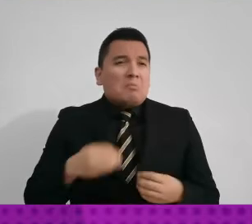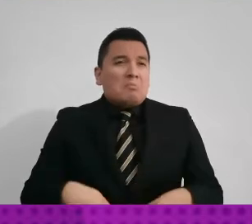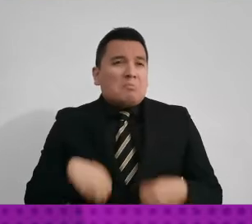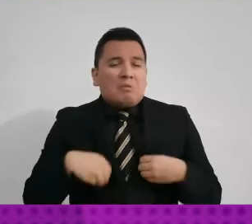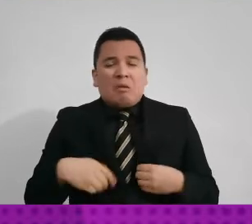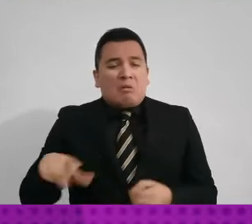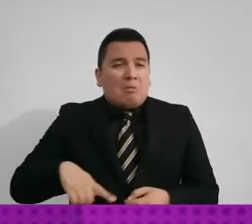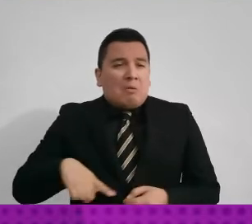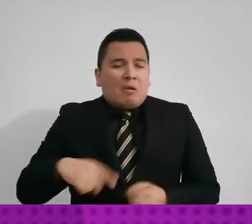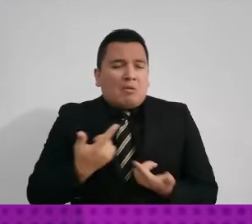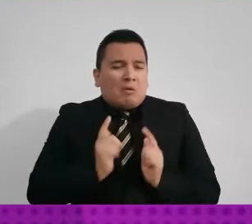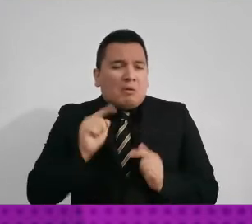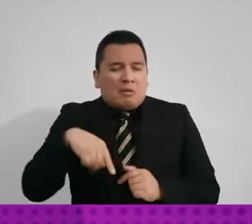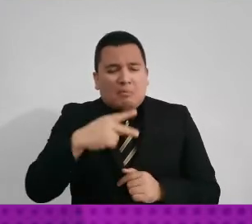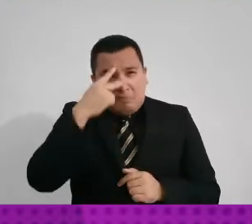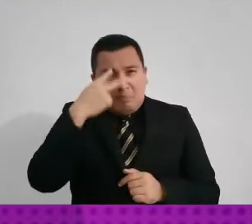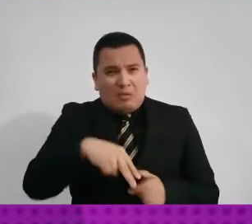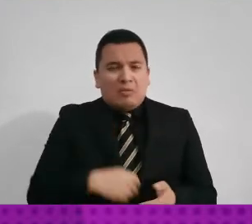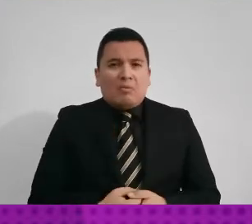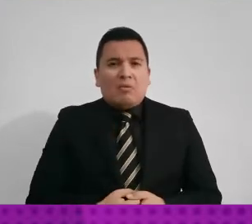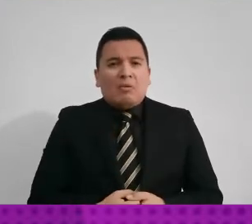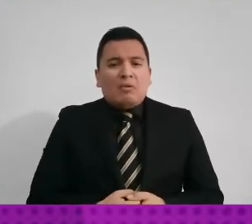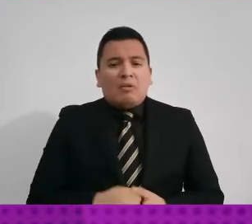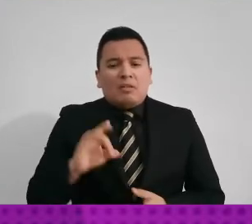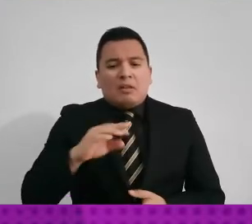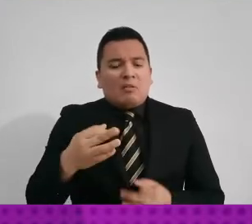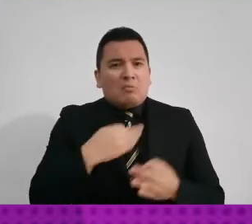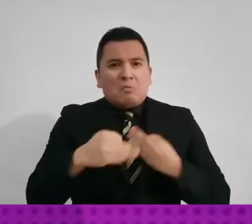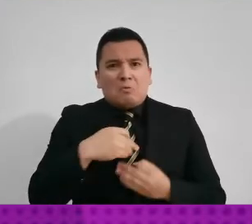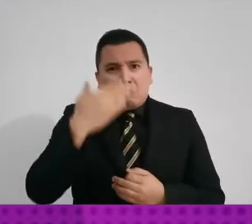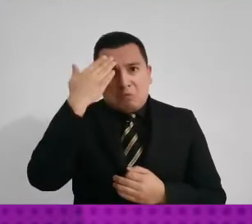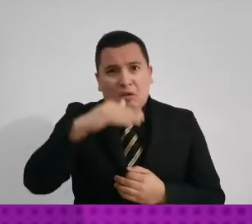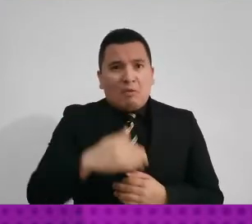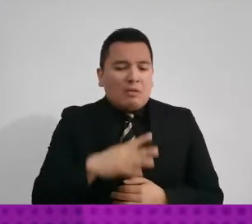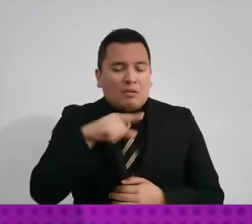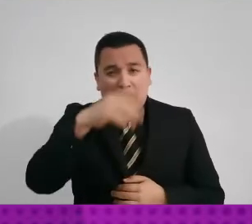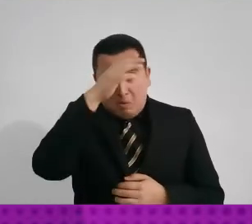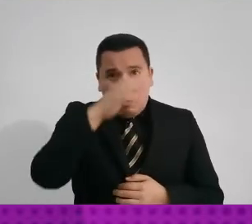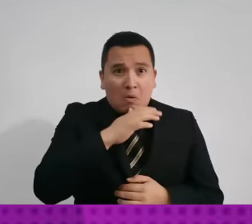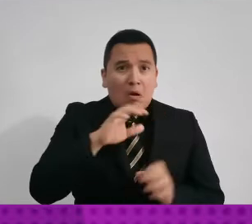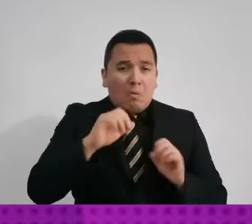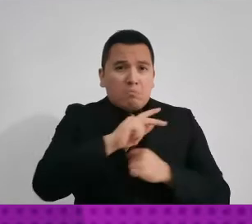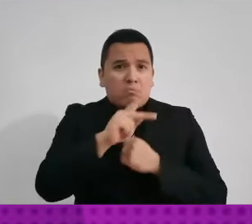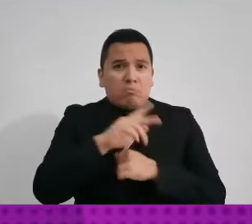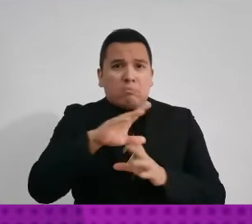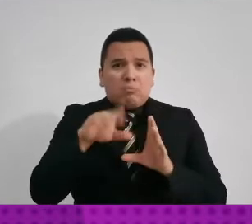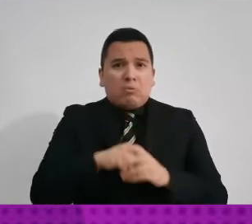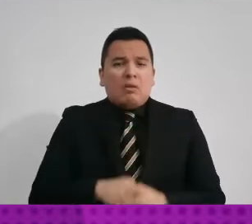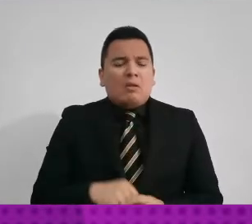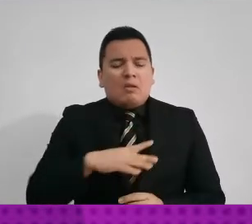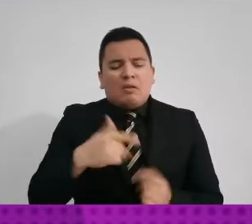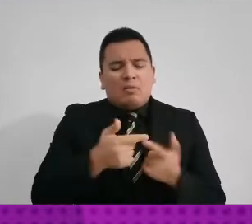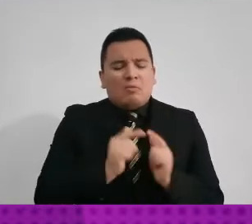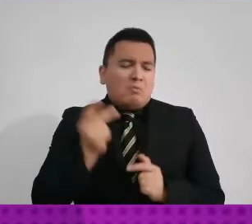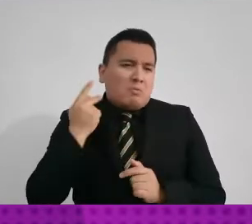de la vida democrática del país. Seguramente todas y todos nos hemos enterado que tanto en Coahuila como en todo el país,